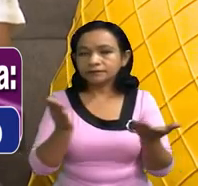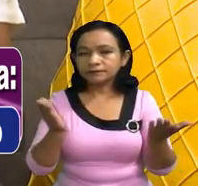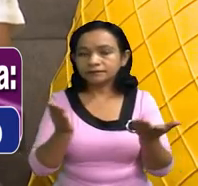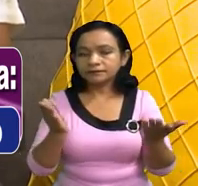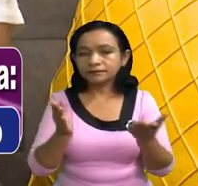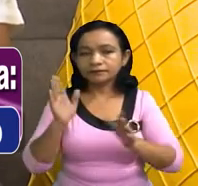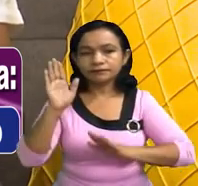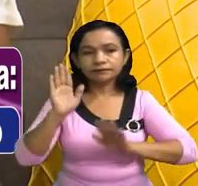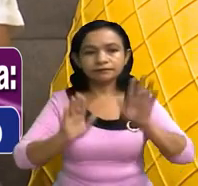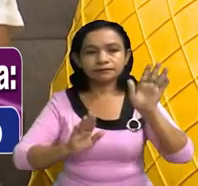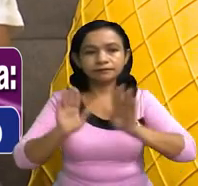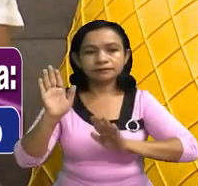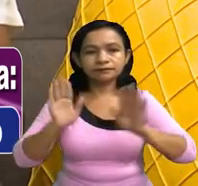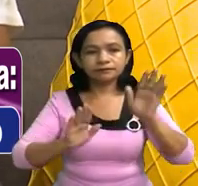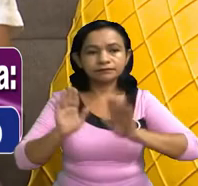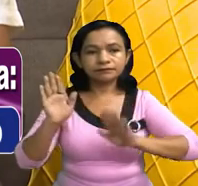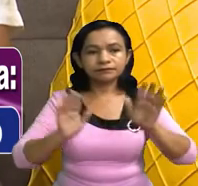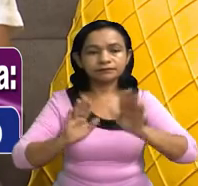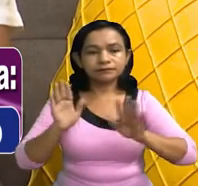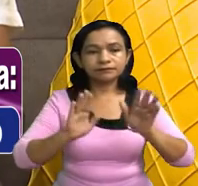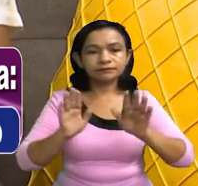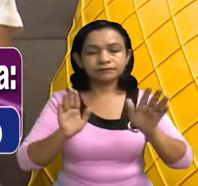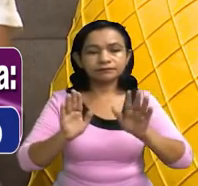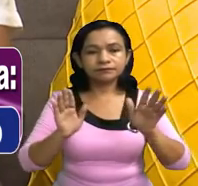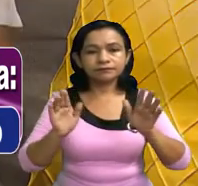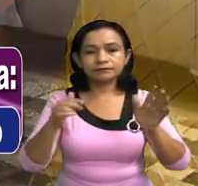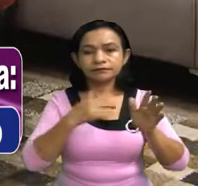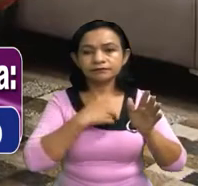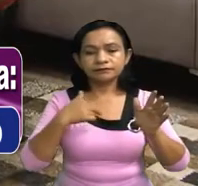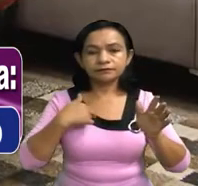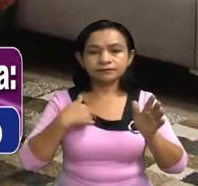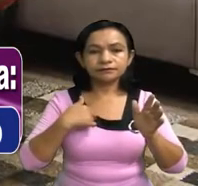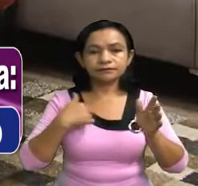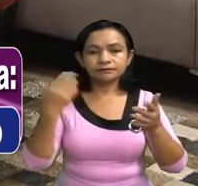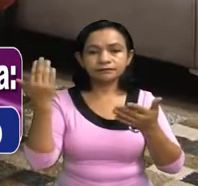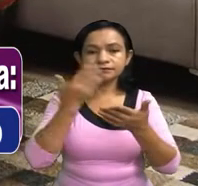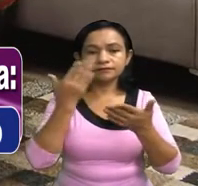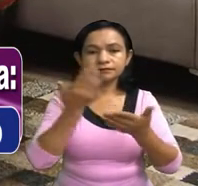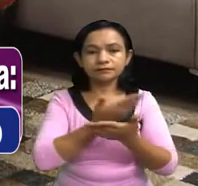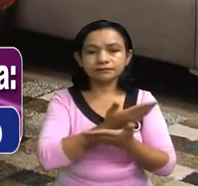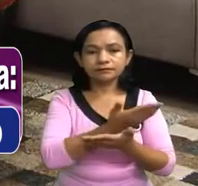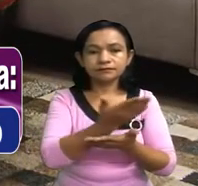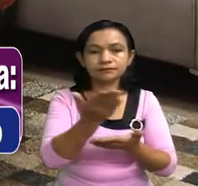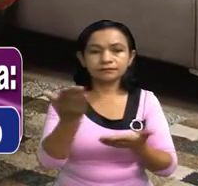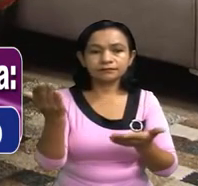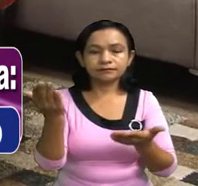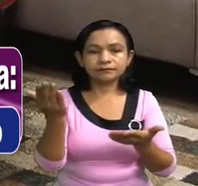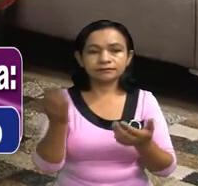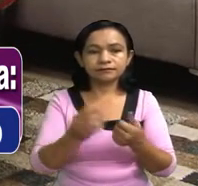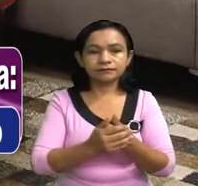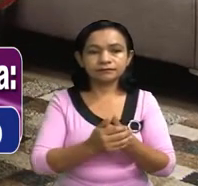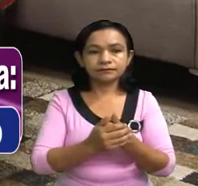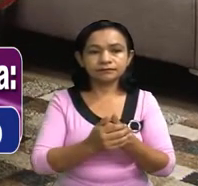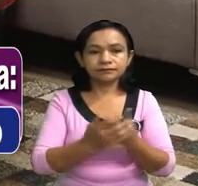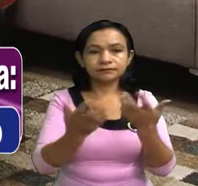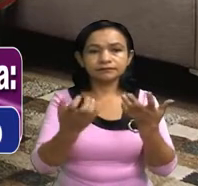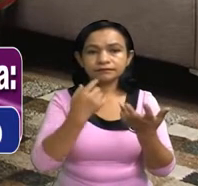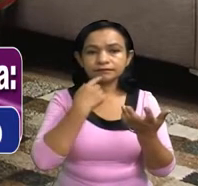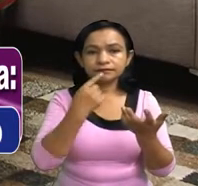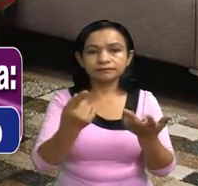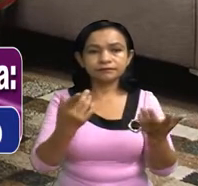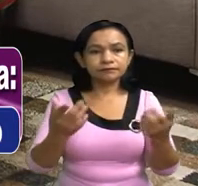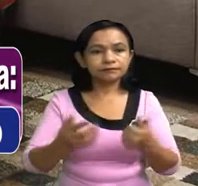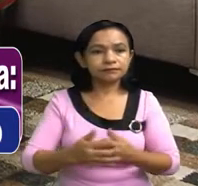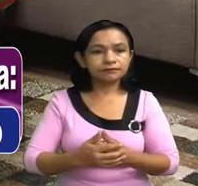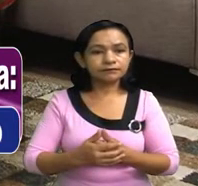la participación masiva del pueblo nicaragüense, en este caso la comunidad estudiantil, cómo se siente. Y la demanda es clara, ¿no? Es decir,